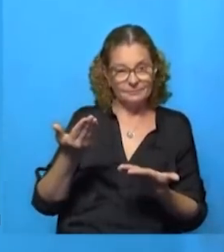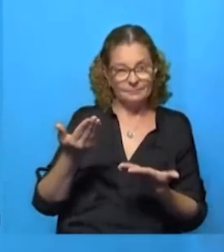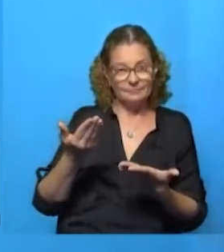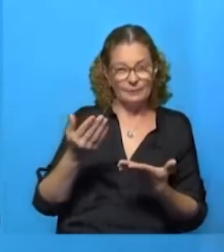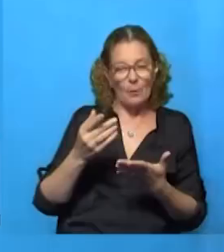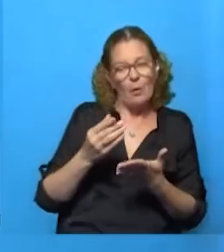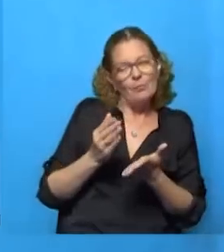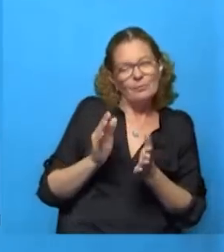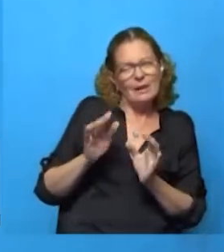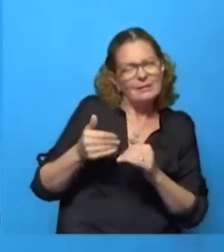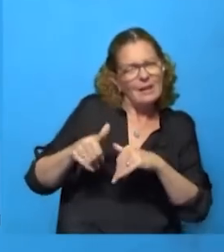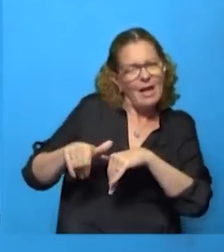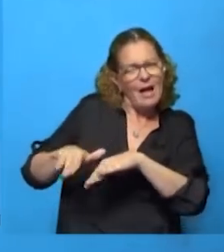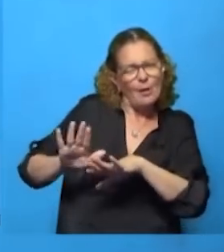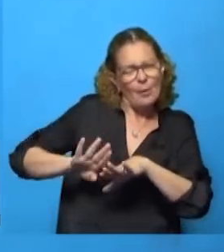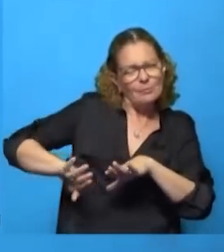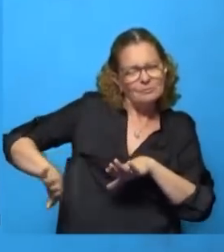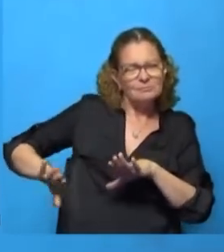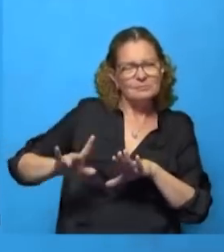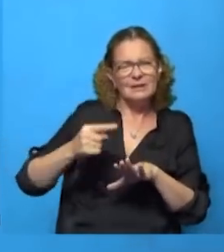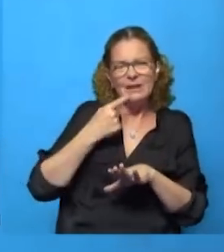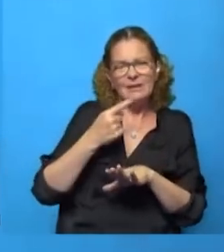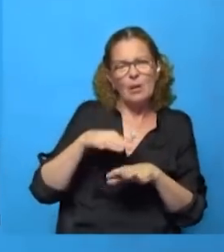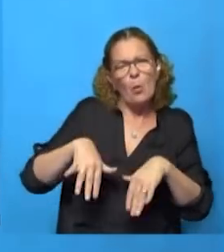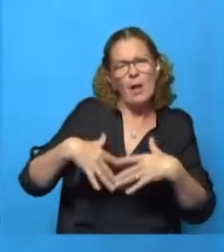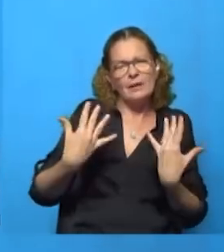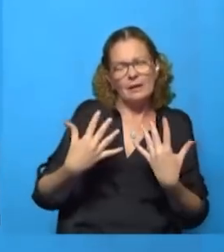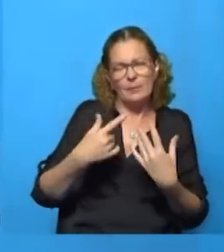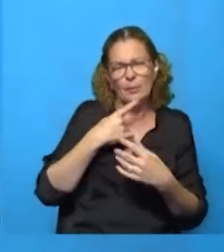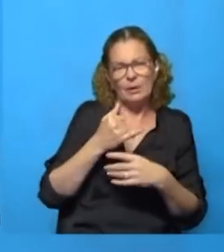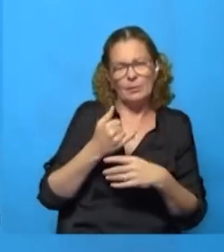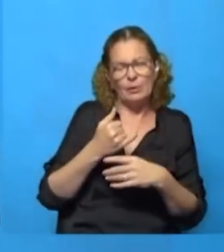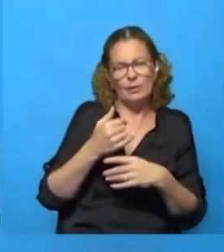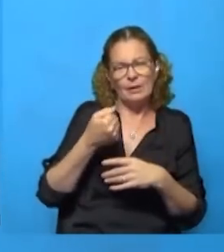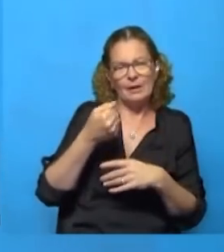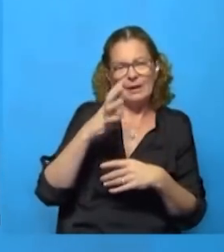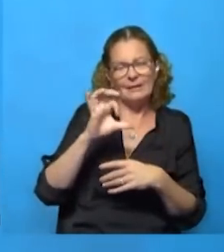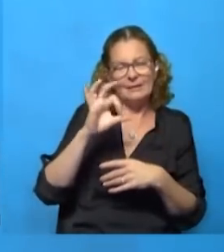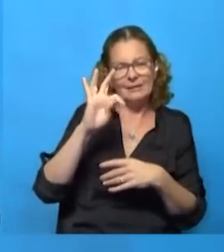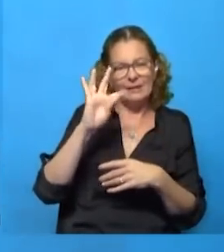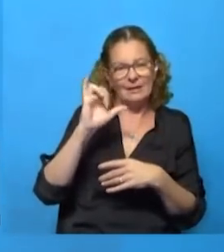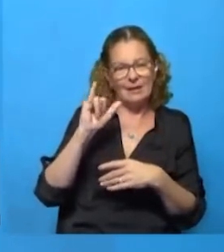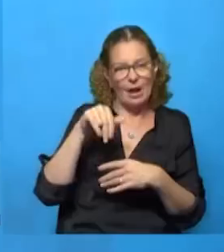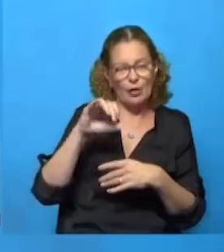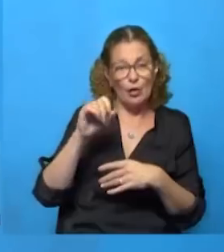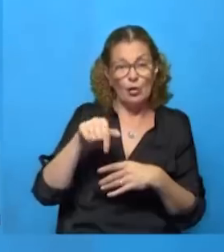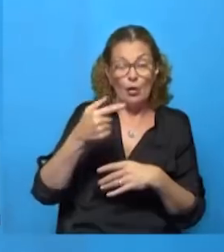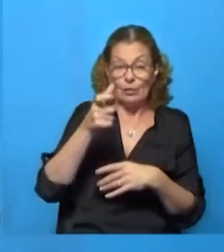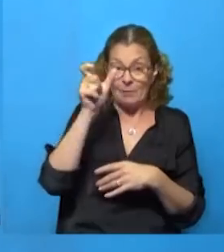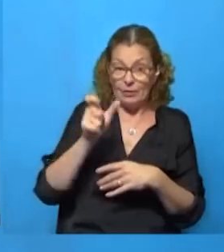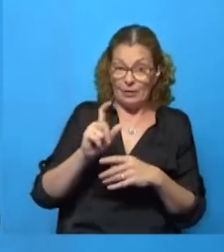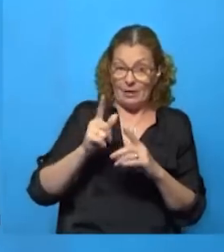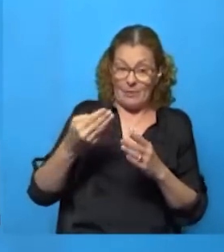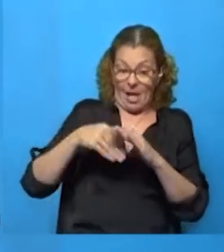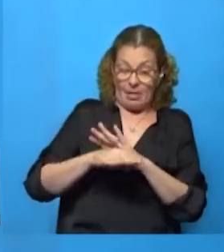minimizarlo o dilatar cualquier decisión de el propio anciano o de otras personas que aparecen implicadas